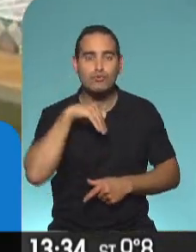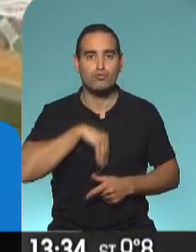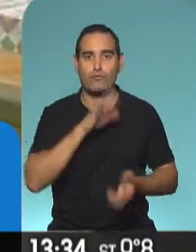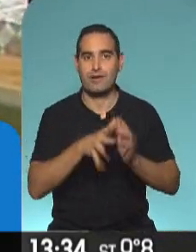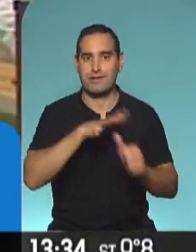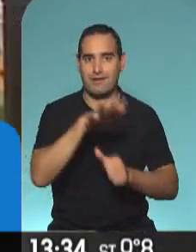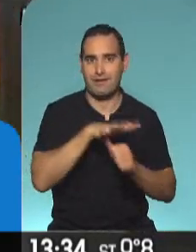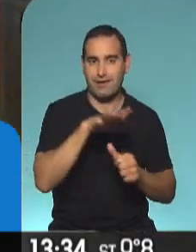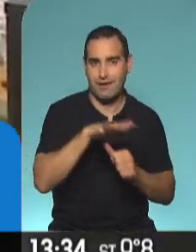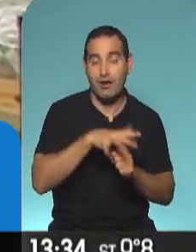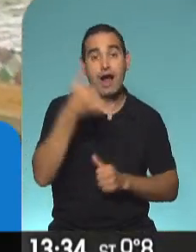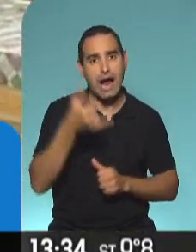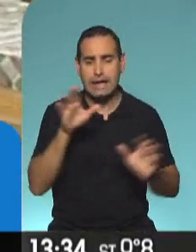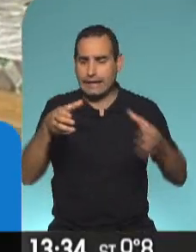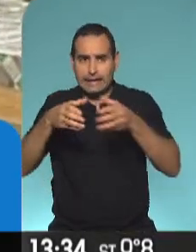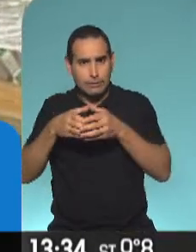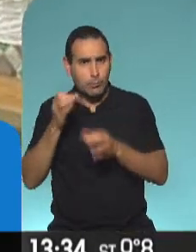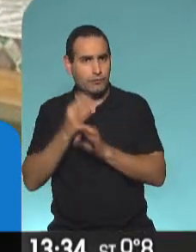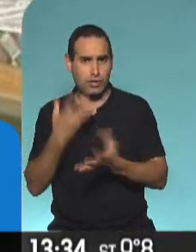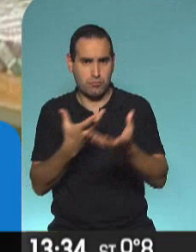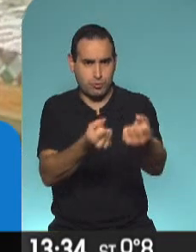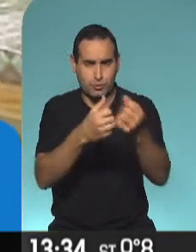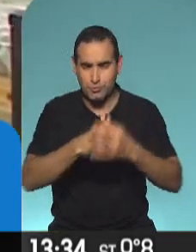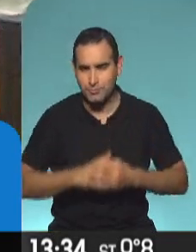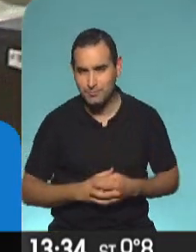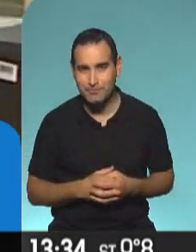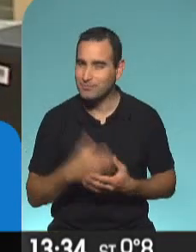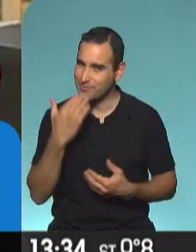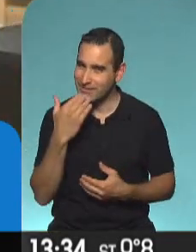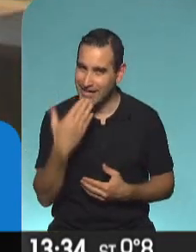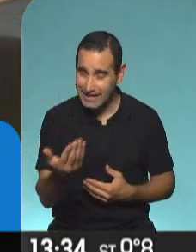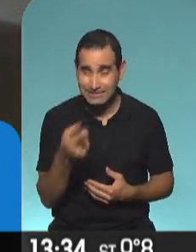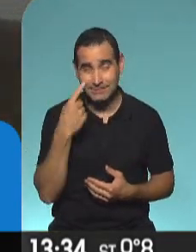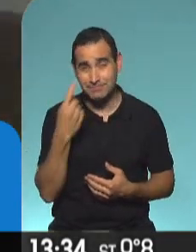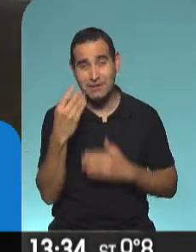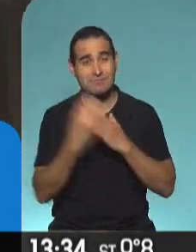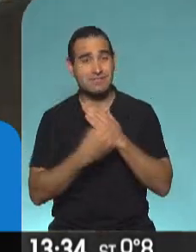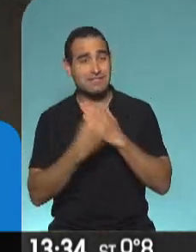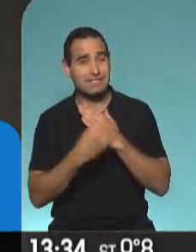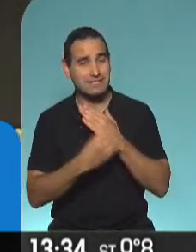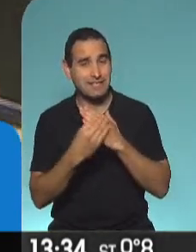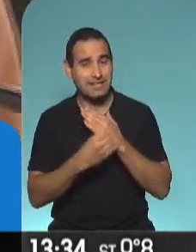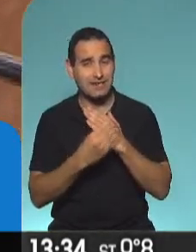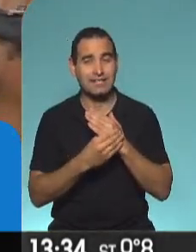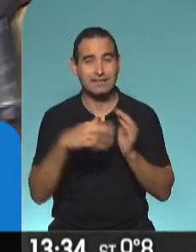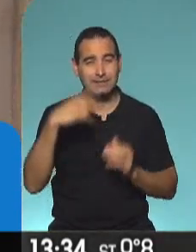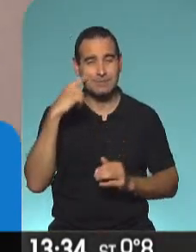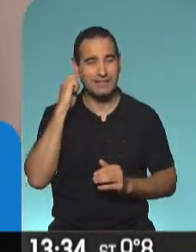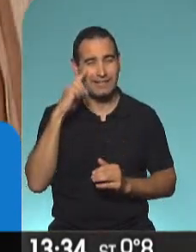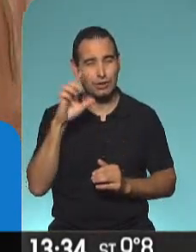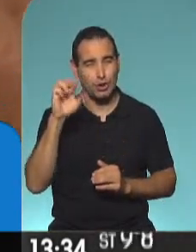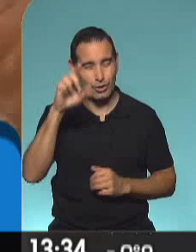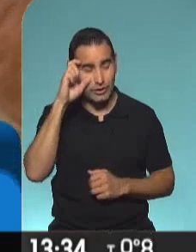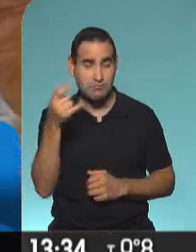ellas necesitan. Hay un equipo que está para acompañarlas. Hasta ahí entonces, muchas gracias. La palabra de la ministra Migliore,